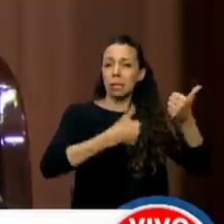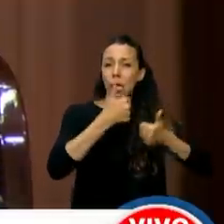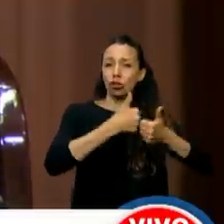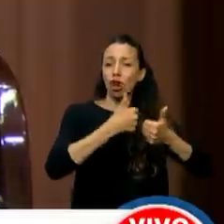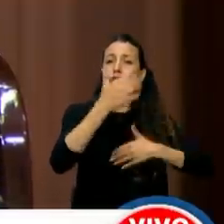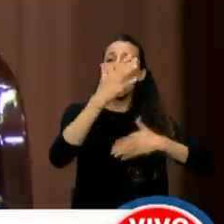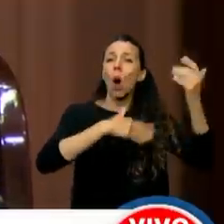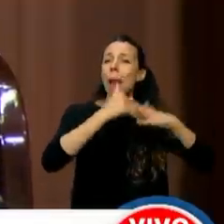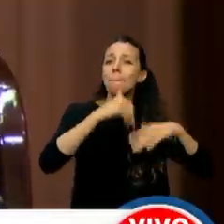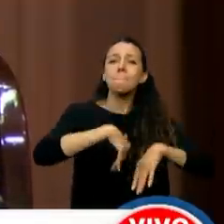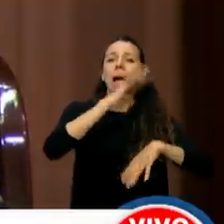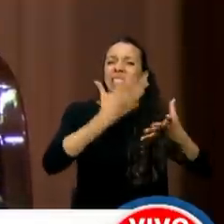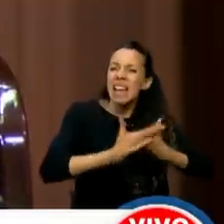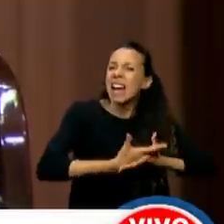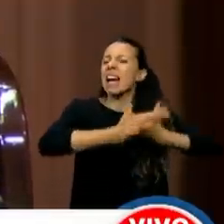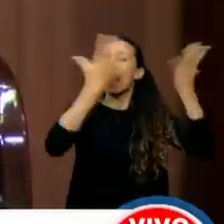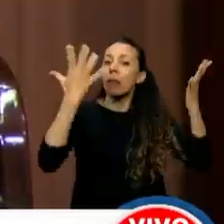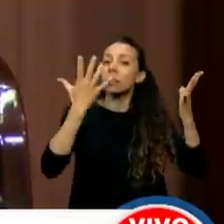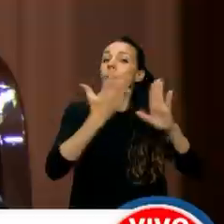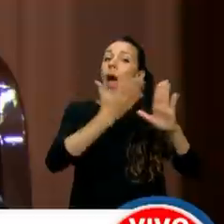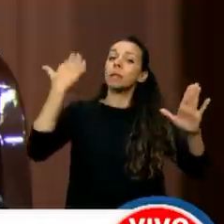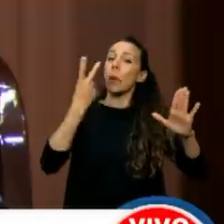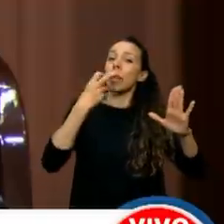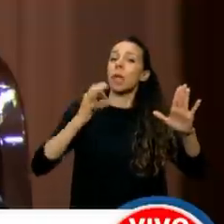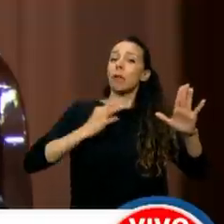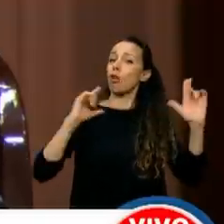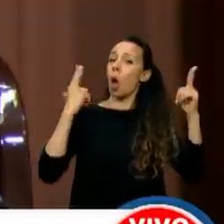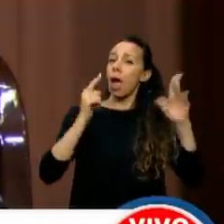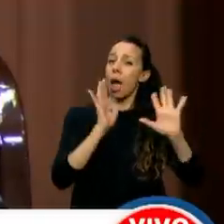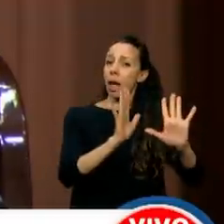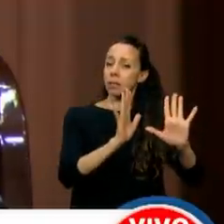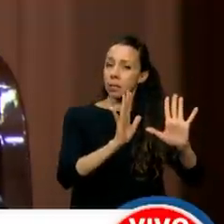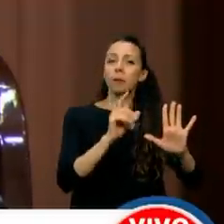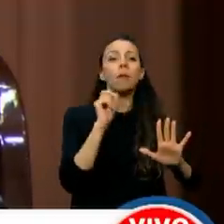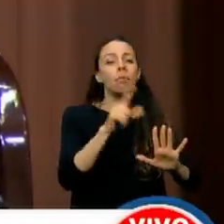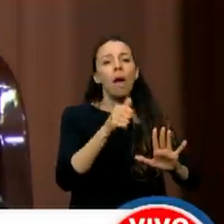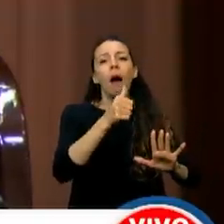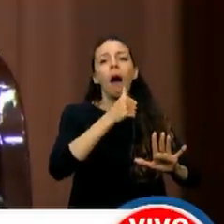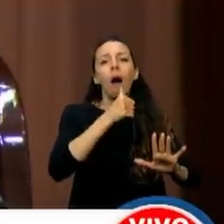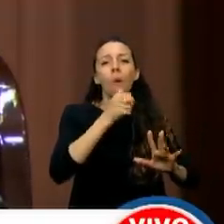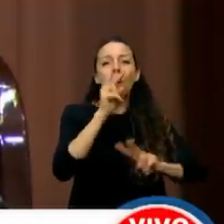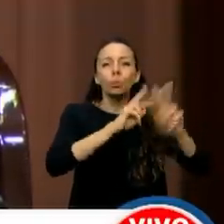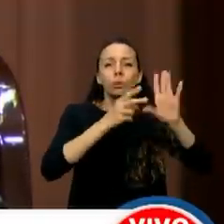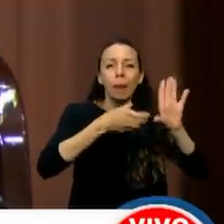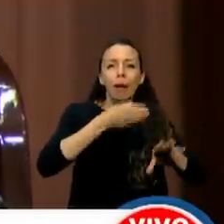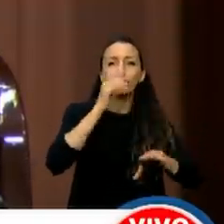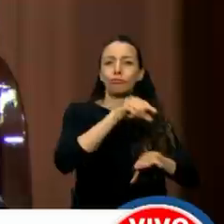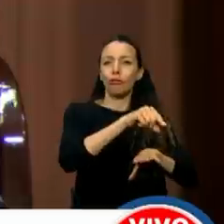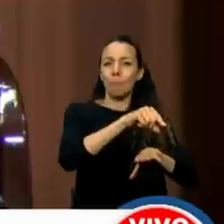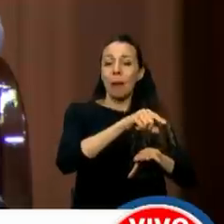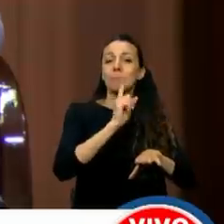en 20 años que es la planta potabilizadora de agua ciudad de esquel también conducida por cambiemos